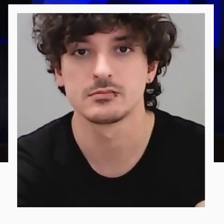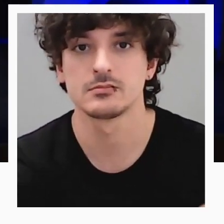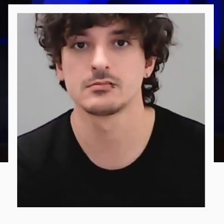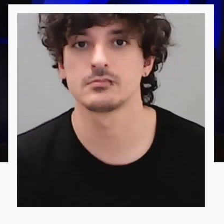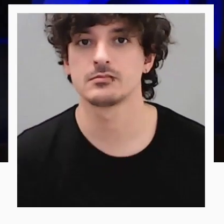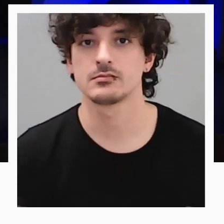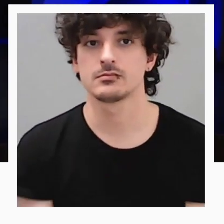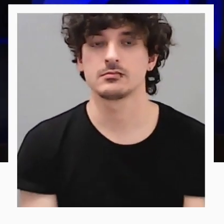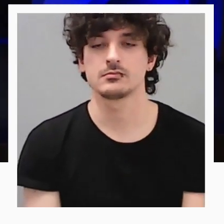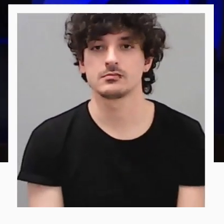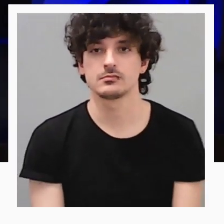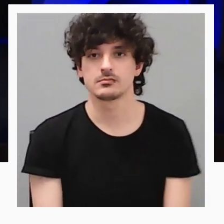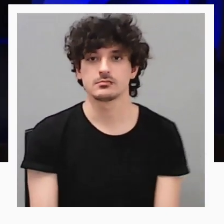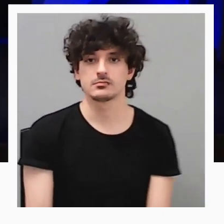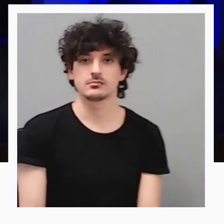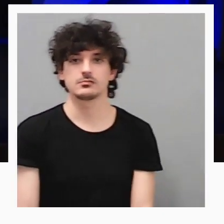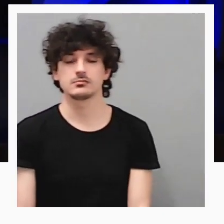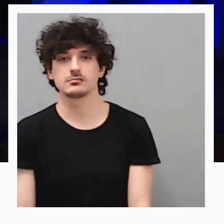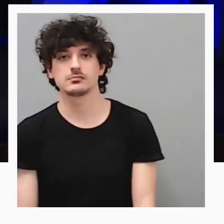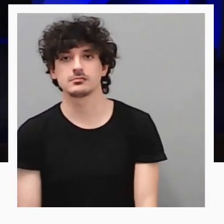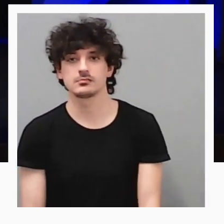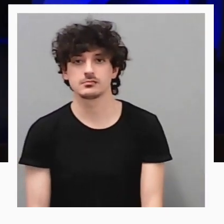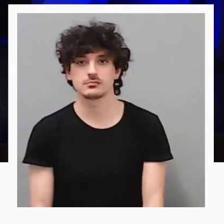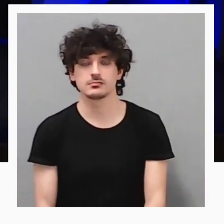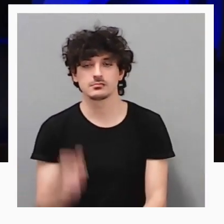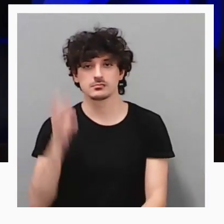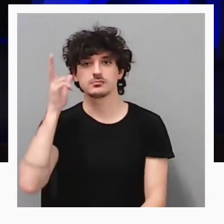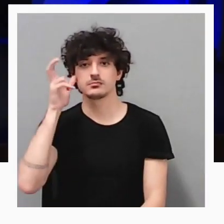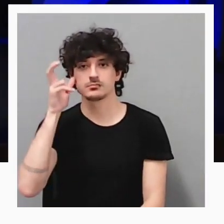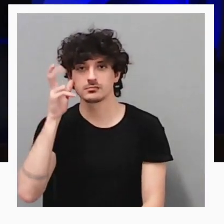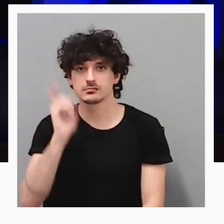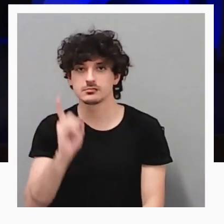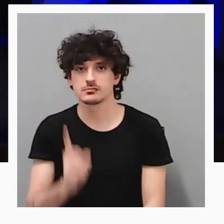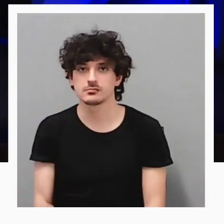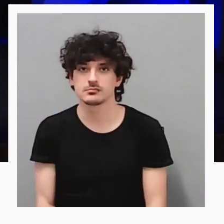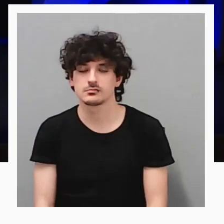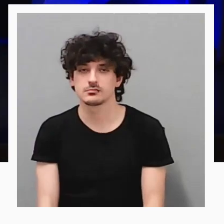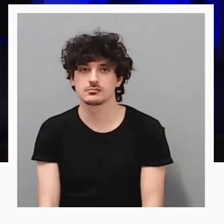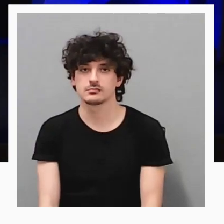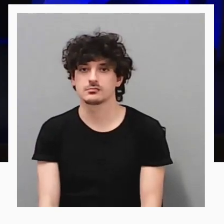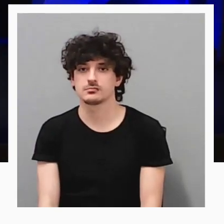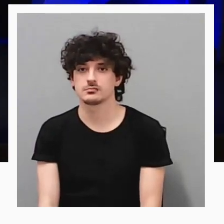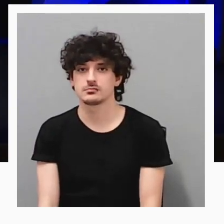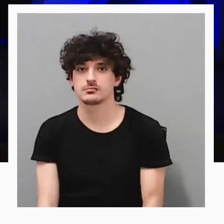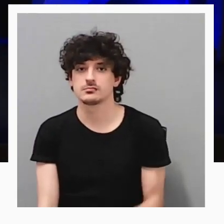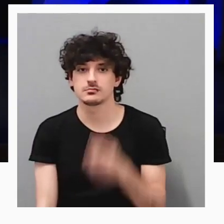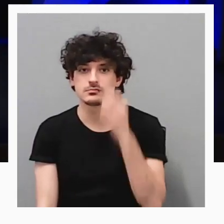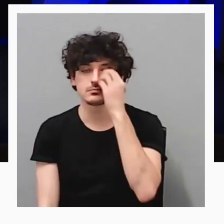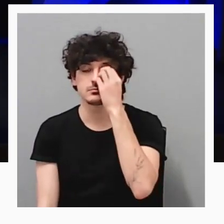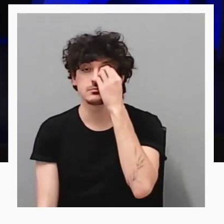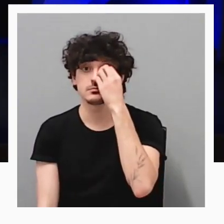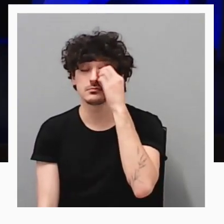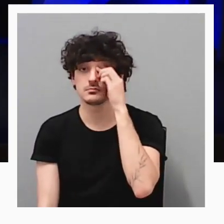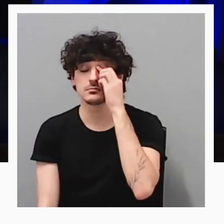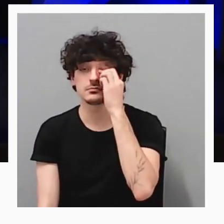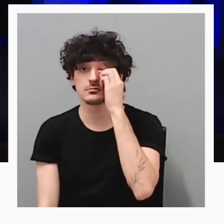desde donde nace el abrazo cultural, ¿no? Entonces, la migración en el mundo hoy representa un